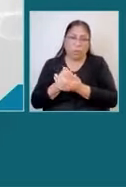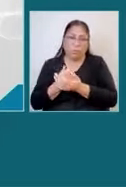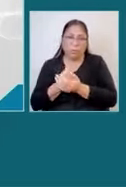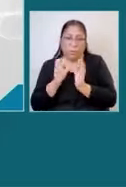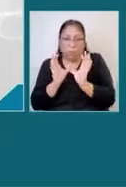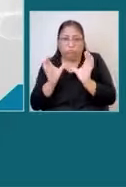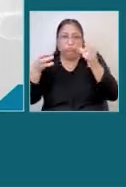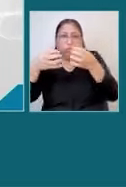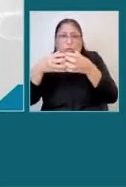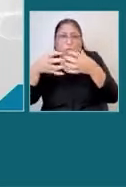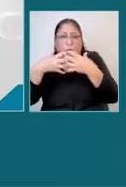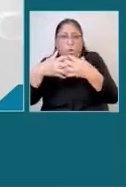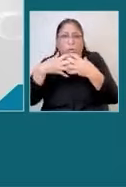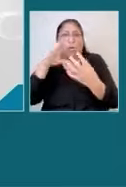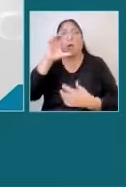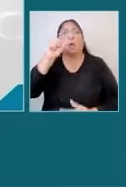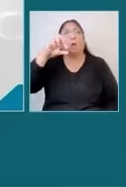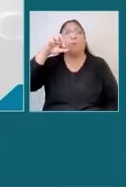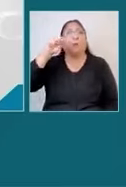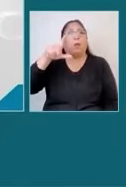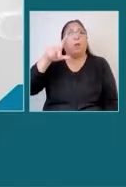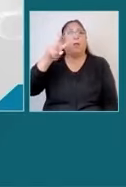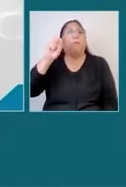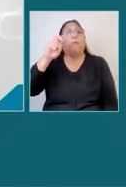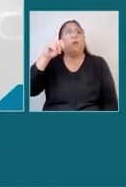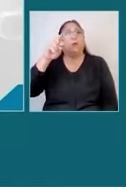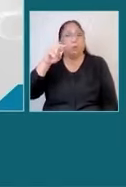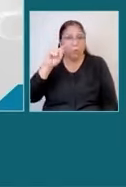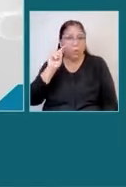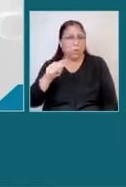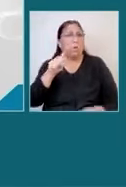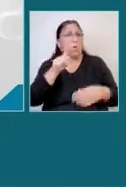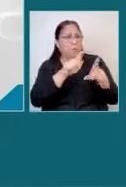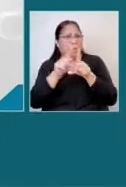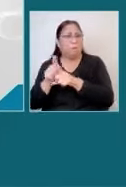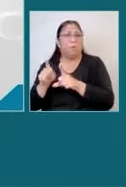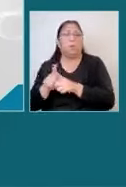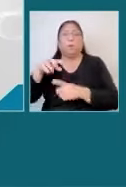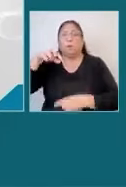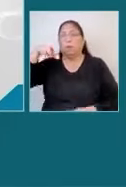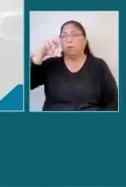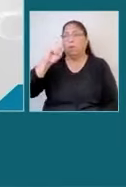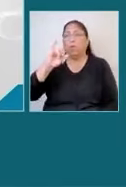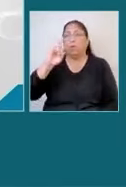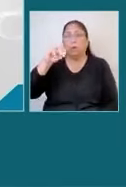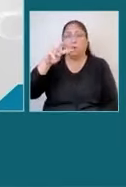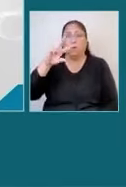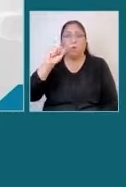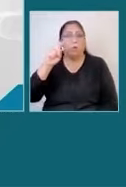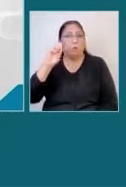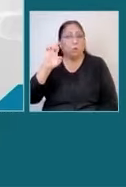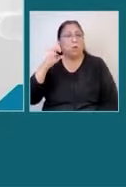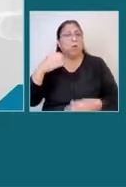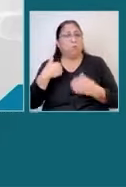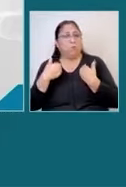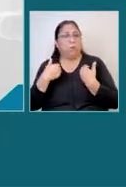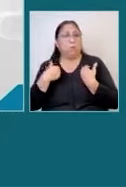corporate capital venture, ¿no? También, digamos, desde Proinnovate, tenemos